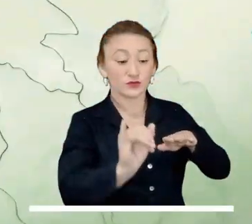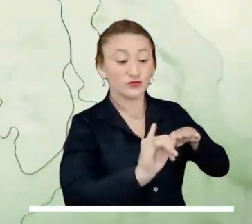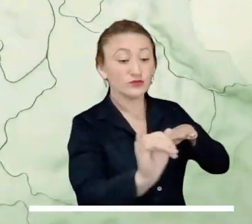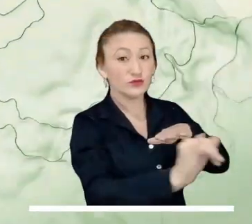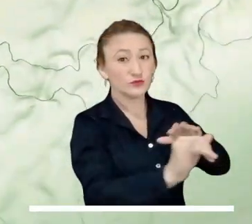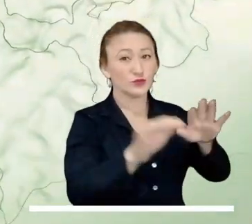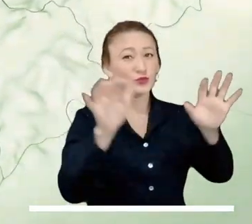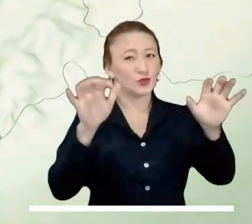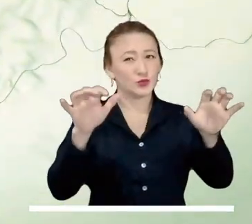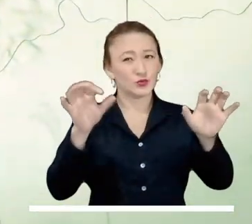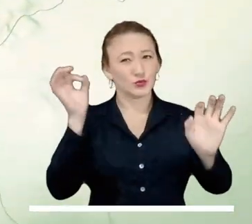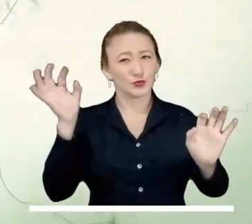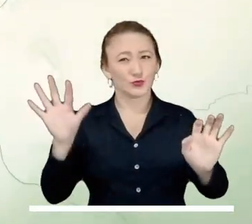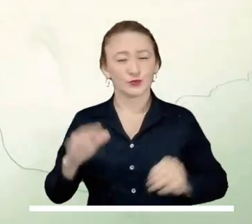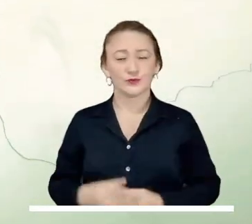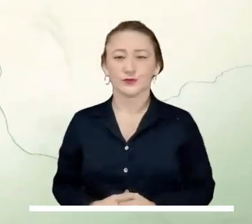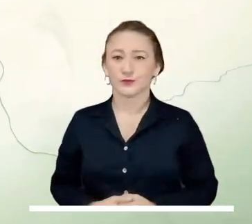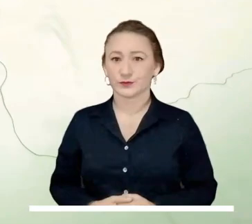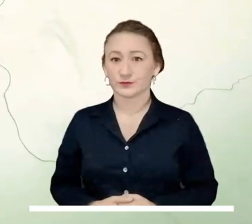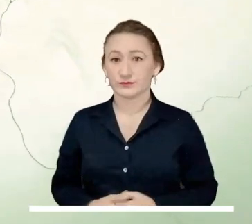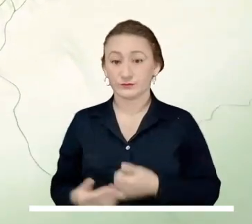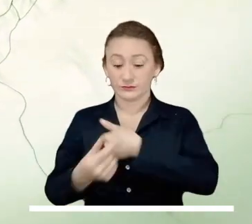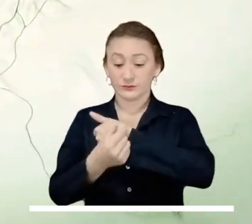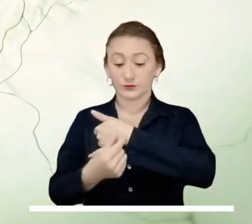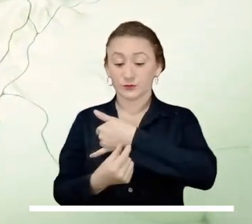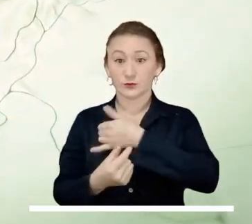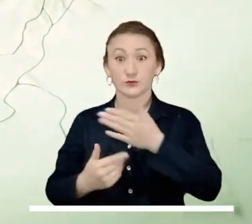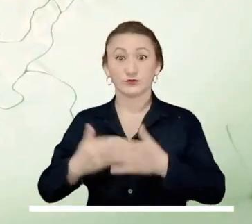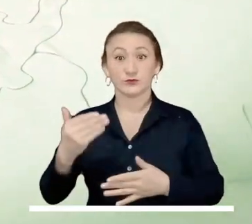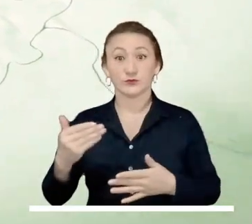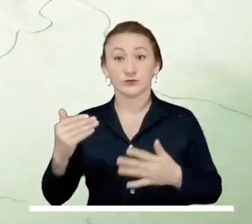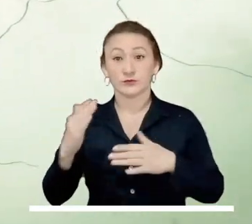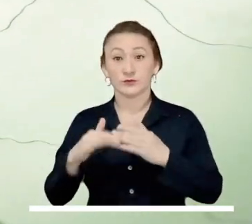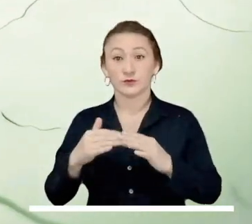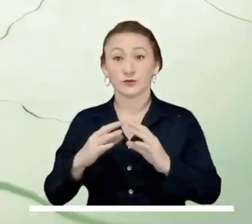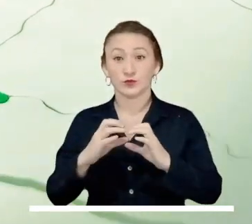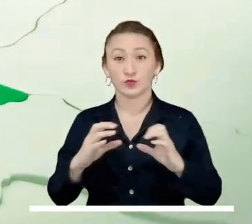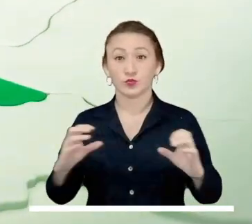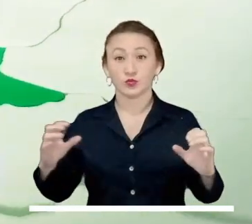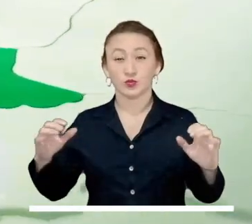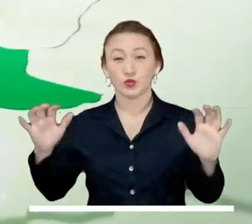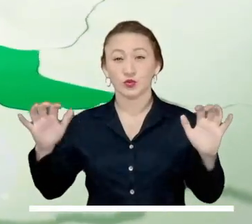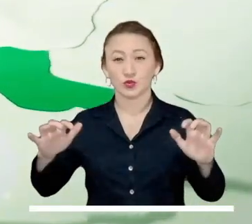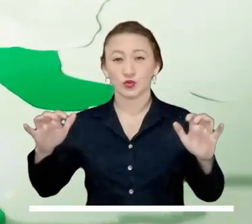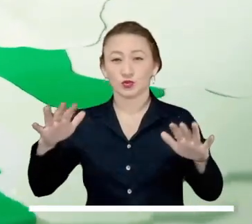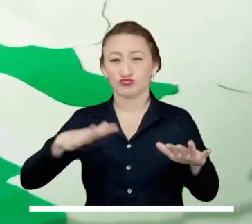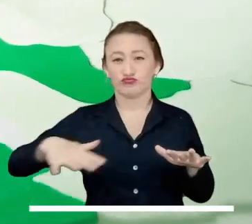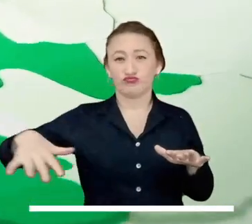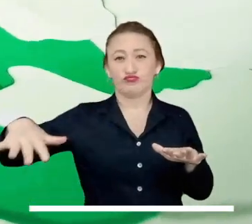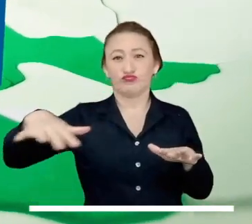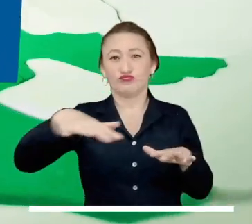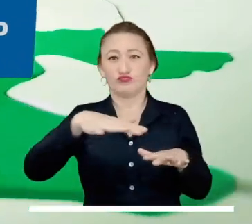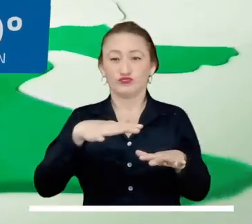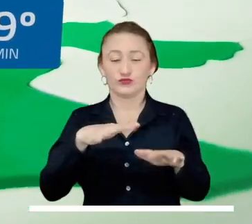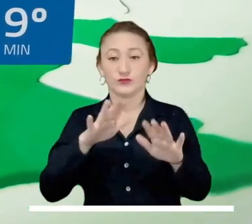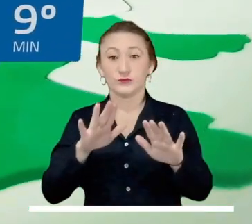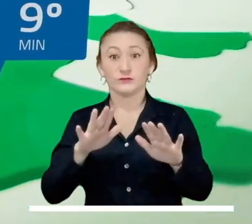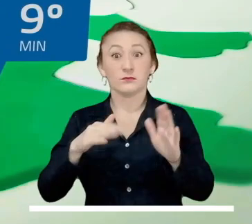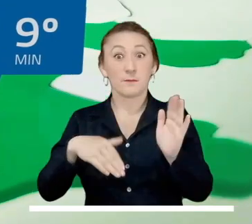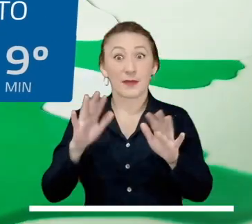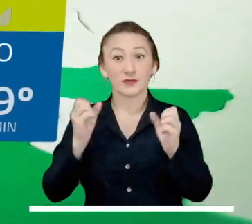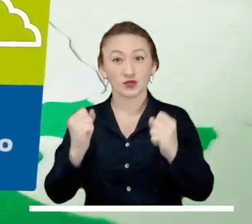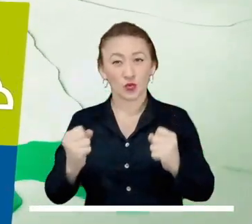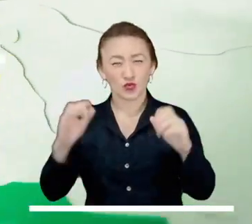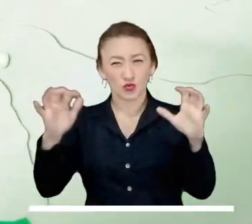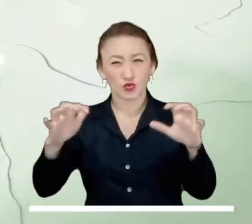en Providencia no se descartan lluvias ligeras. El Pacífico inicia la jornada con cielo cubierto y lluvias moderadas en amplios sectores